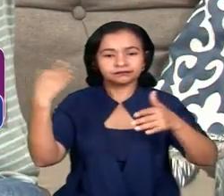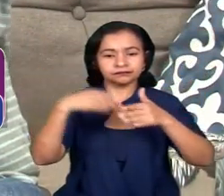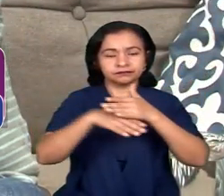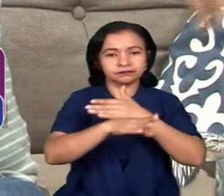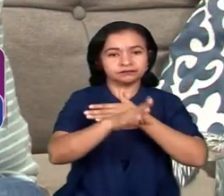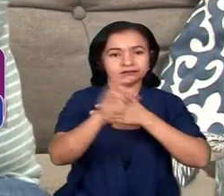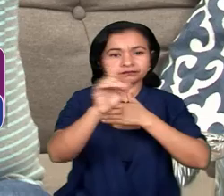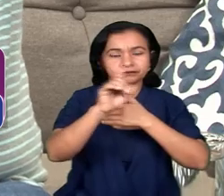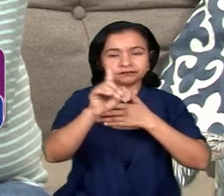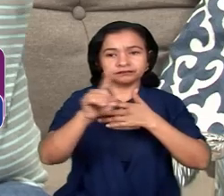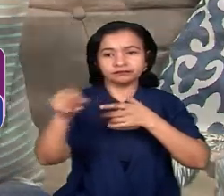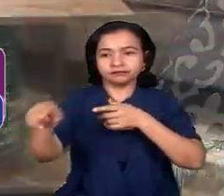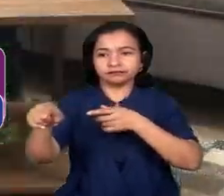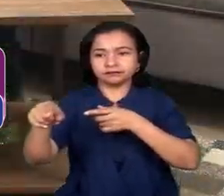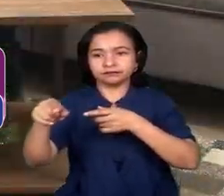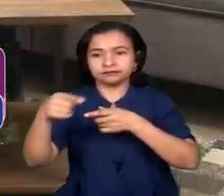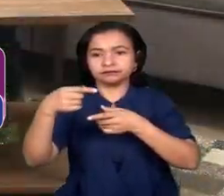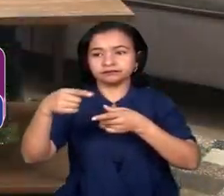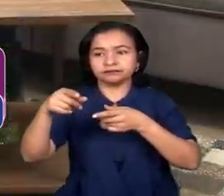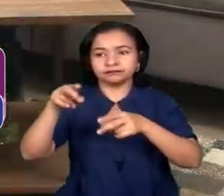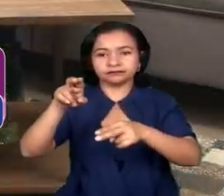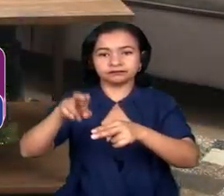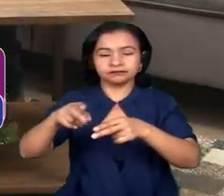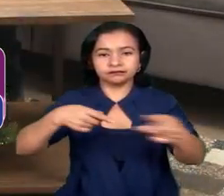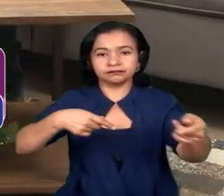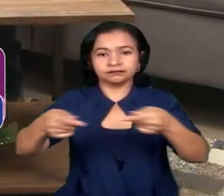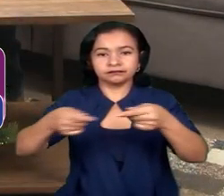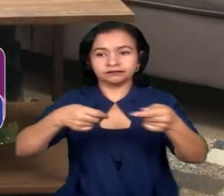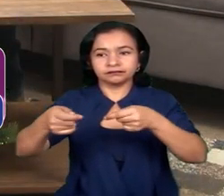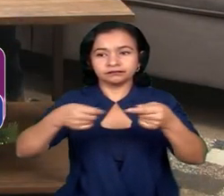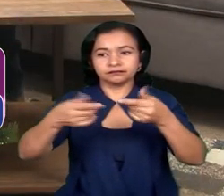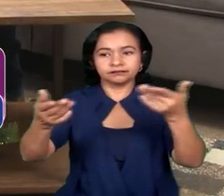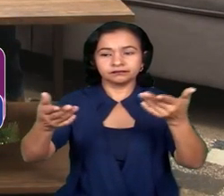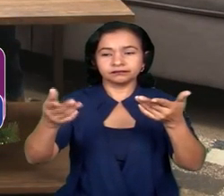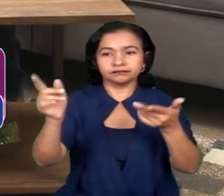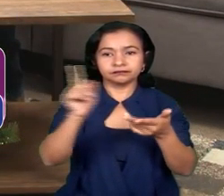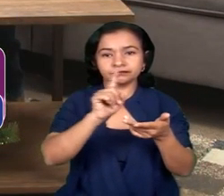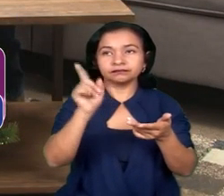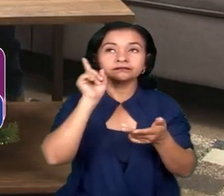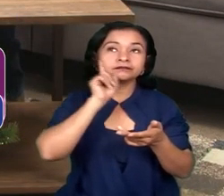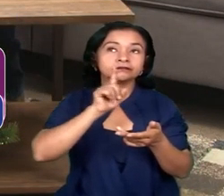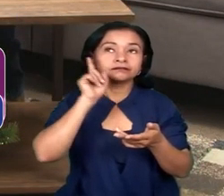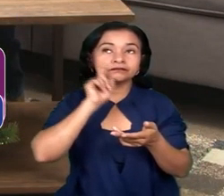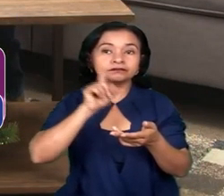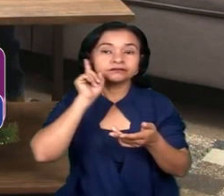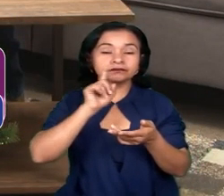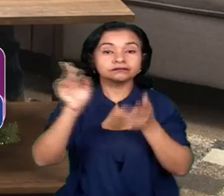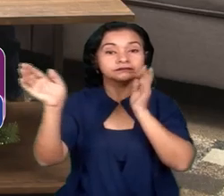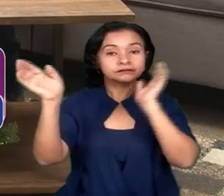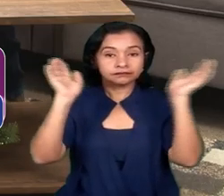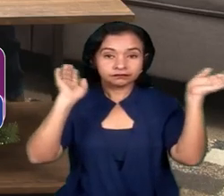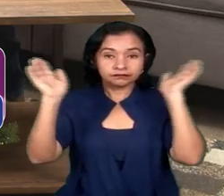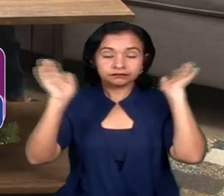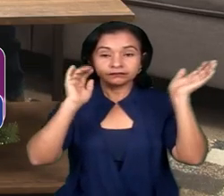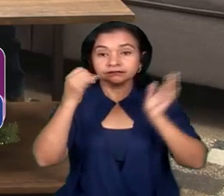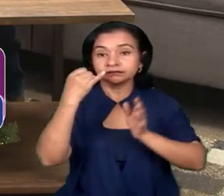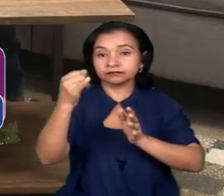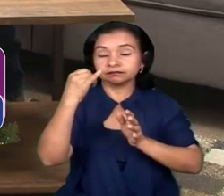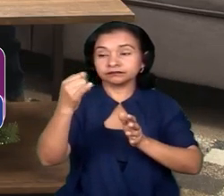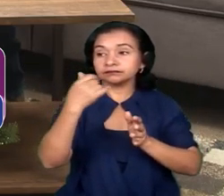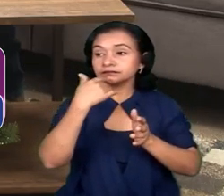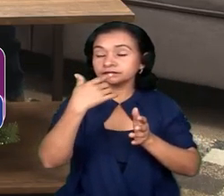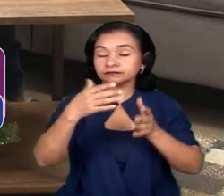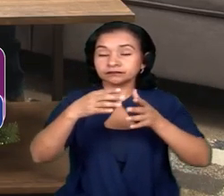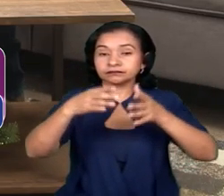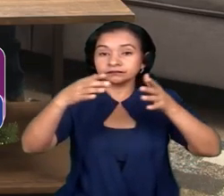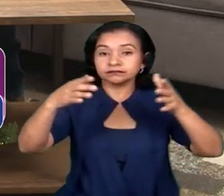comerciales, usted no se va a ir, que se le va a ocurrir que va a ir a poner algo ahí a poner para que ganarse, eso es mentira, eso solo en los mercados. ¿Por qué? Porque dicen que